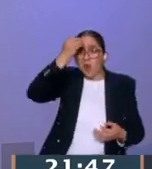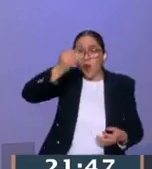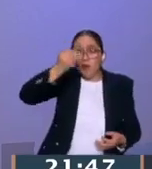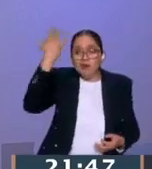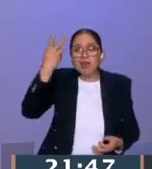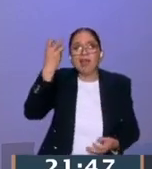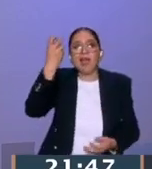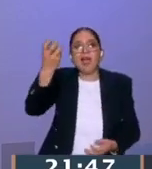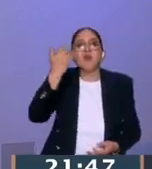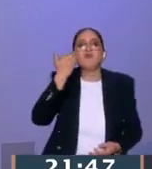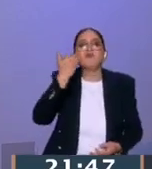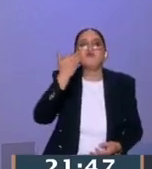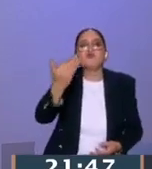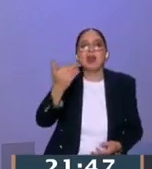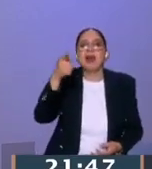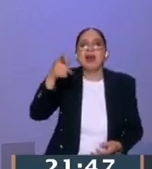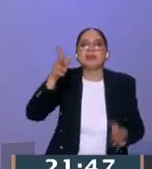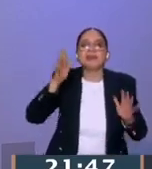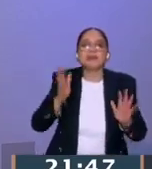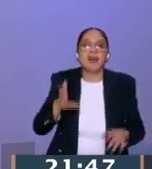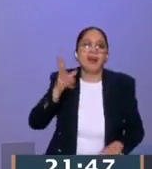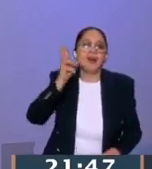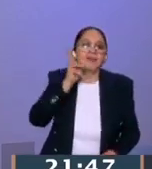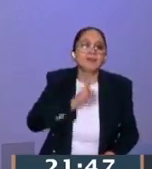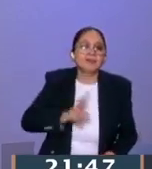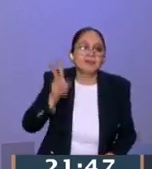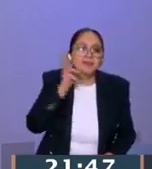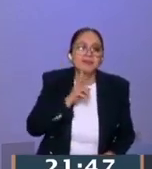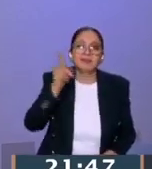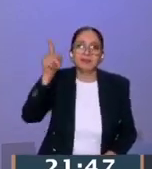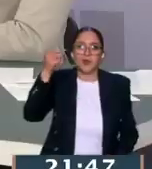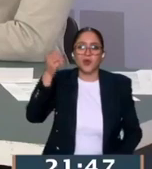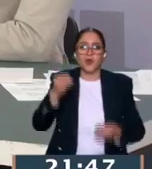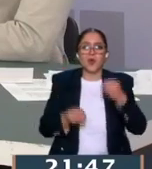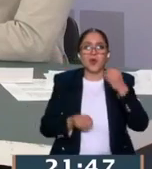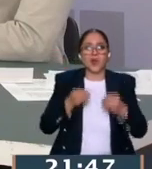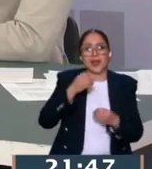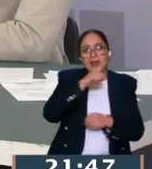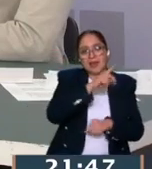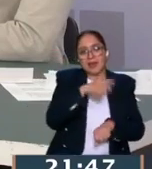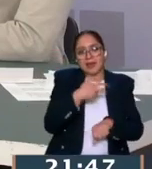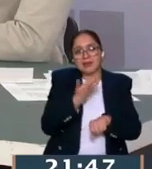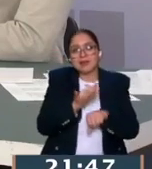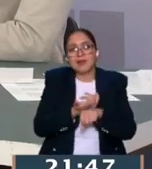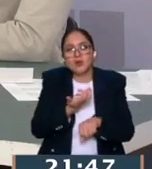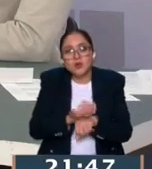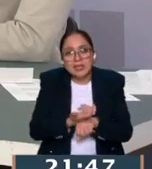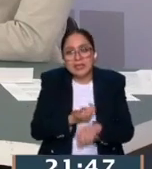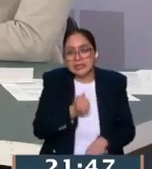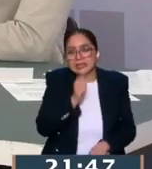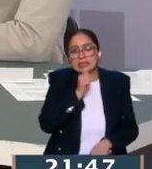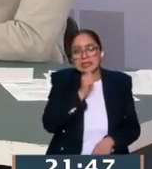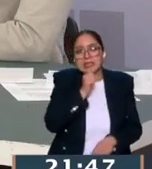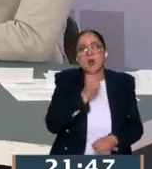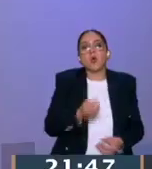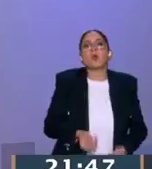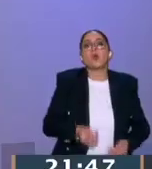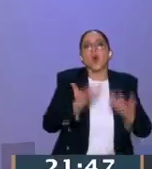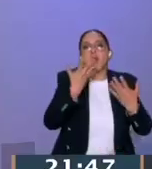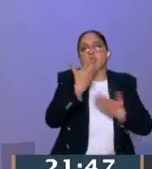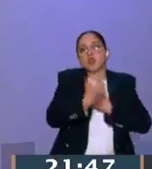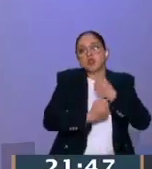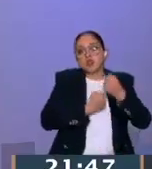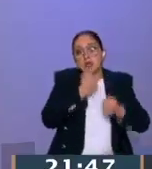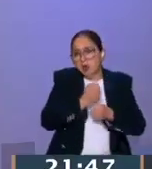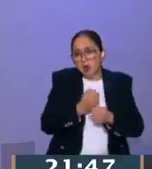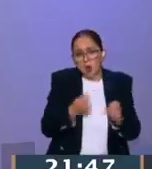está comprobado, que hay pruebas, que ya una corte de Estados Unidos todavía no dicta condena, pero ya declaró